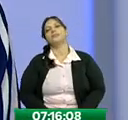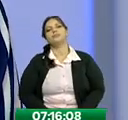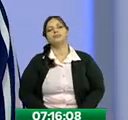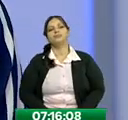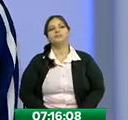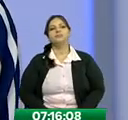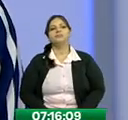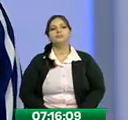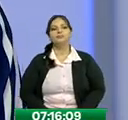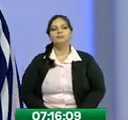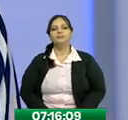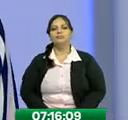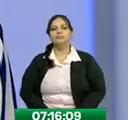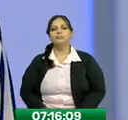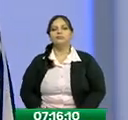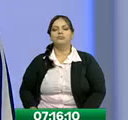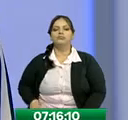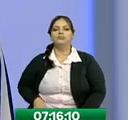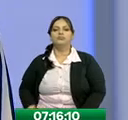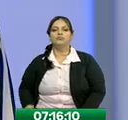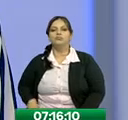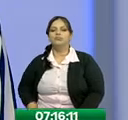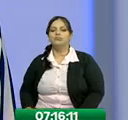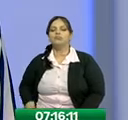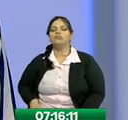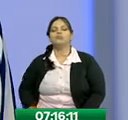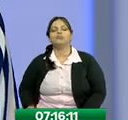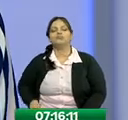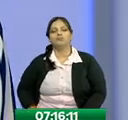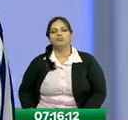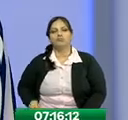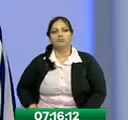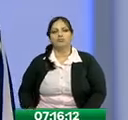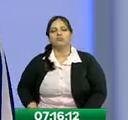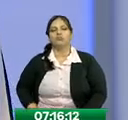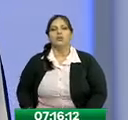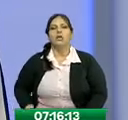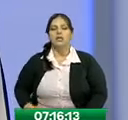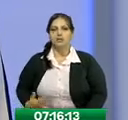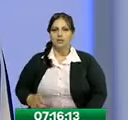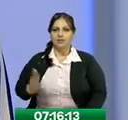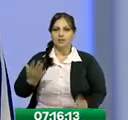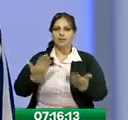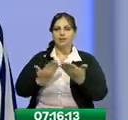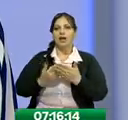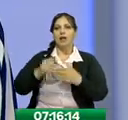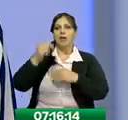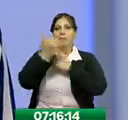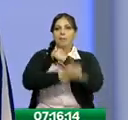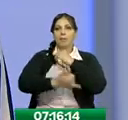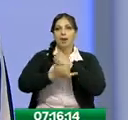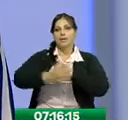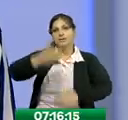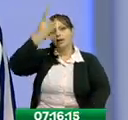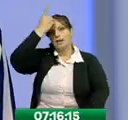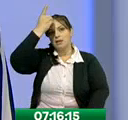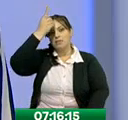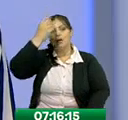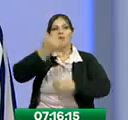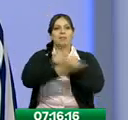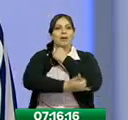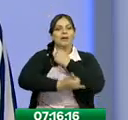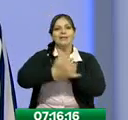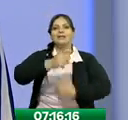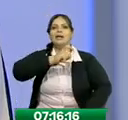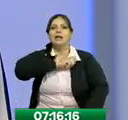con esta premisa, pues hemos hecho contacto y convenios con la cooperación alemana, con la cooperación española, justamente